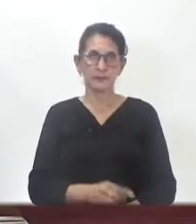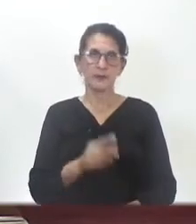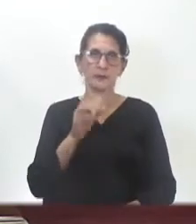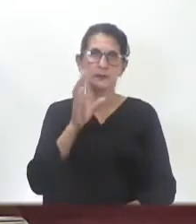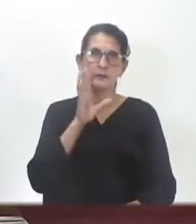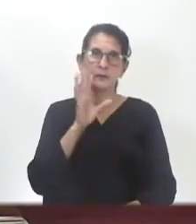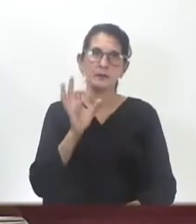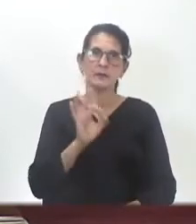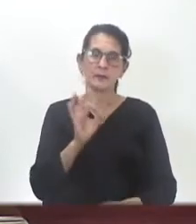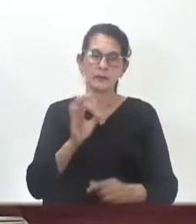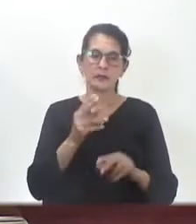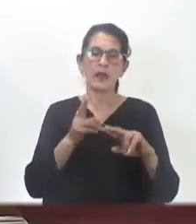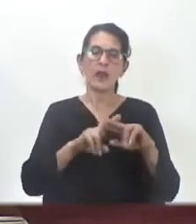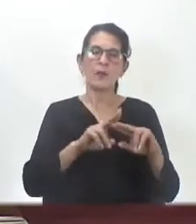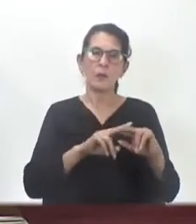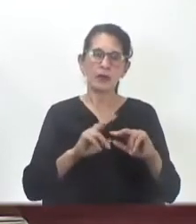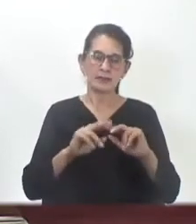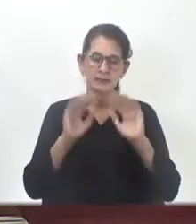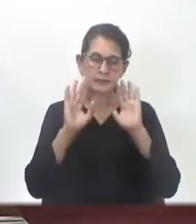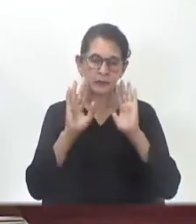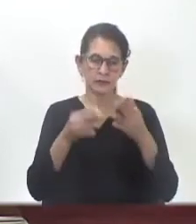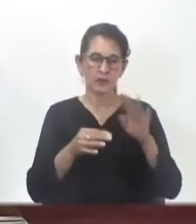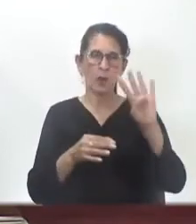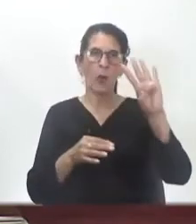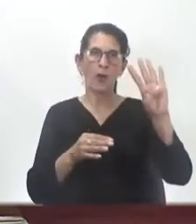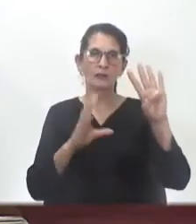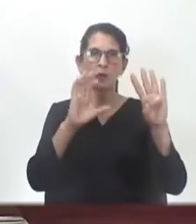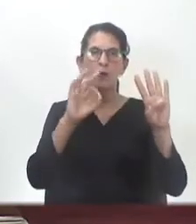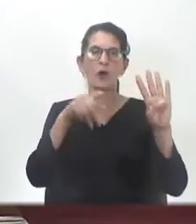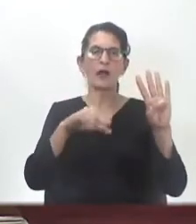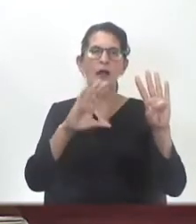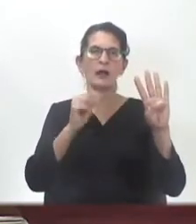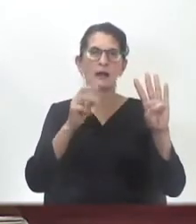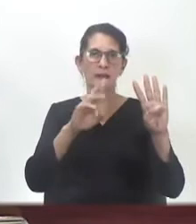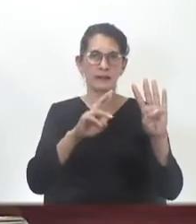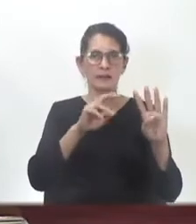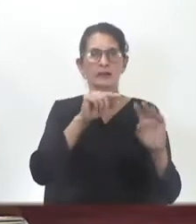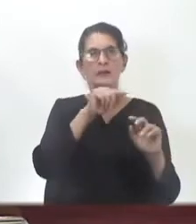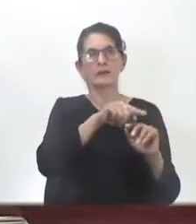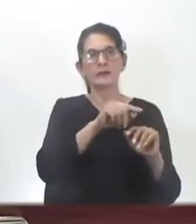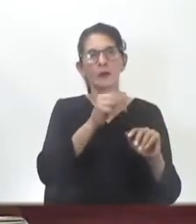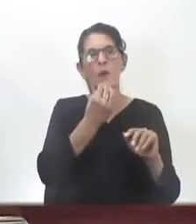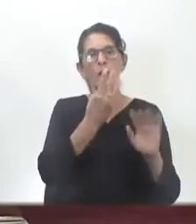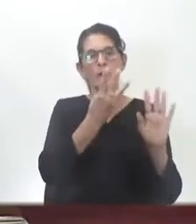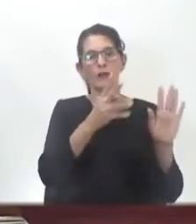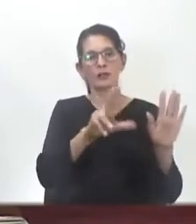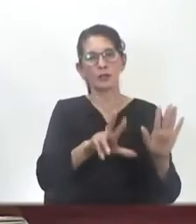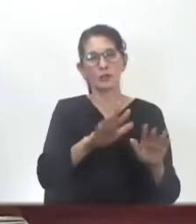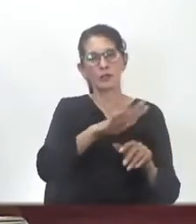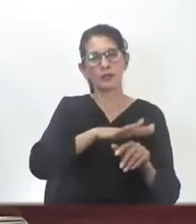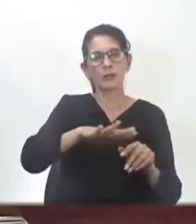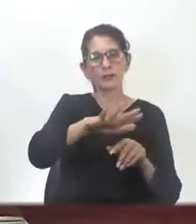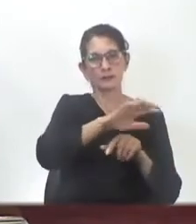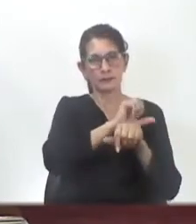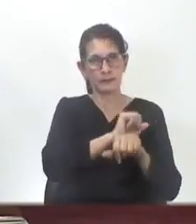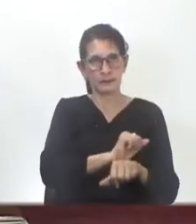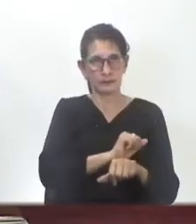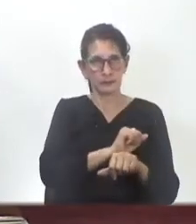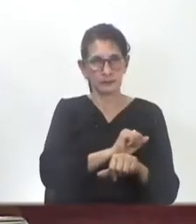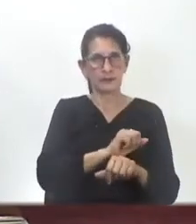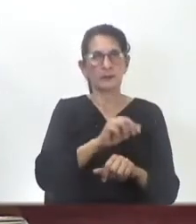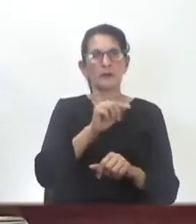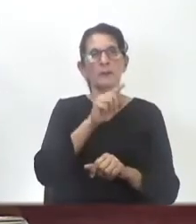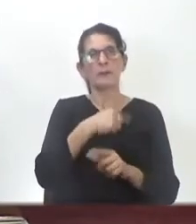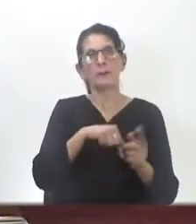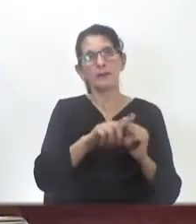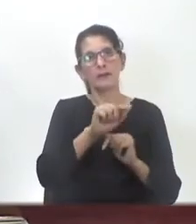las muertes se concentraron en la unidad 4 de CONCAR. Esta unidad concentra el 28% de la población penitenciaria, pero en